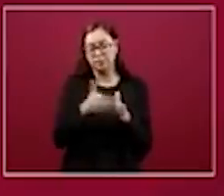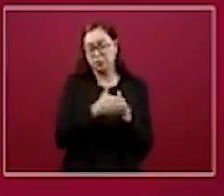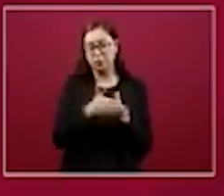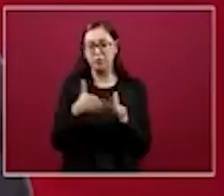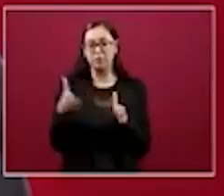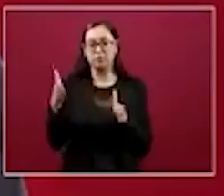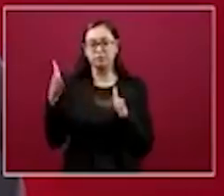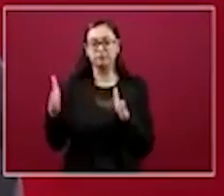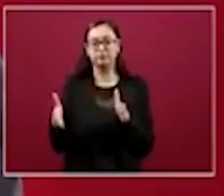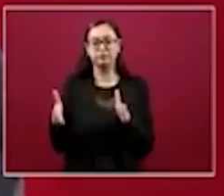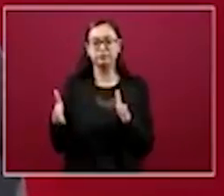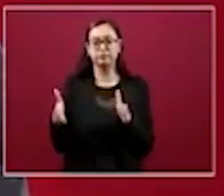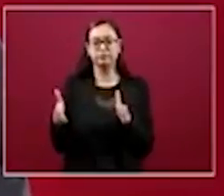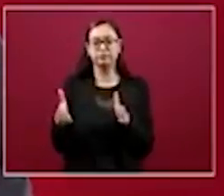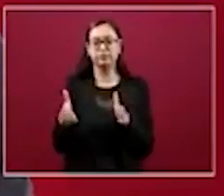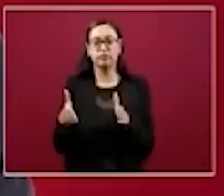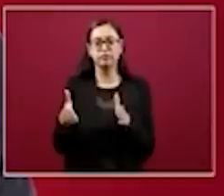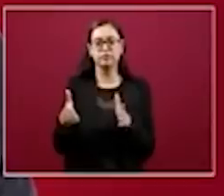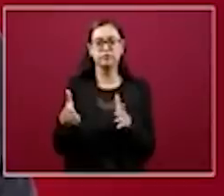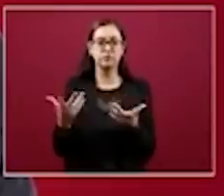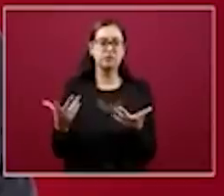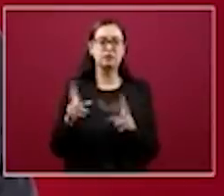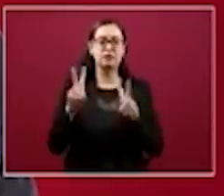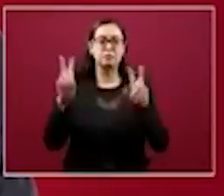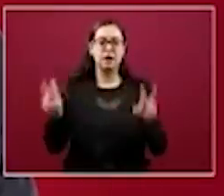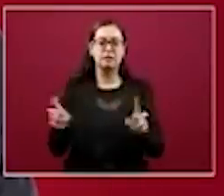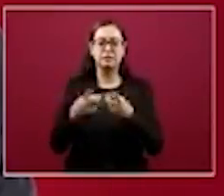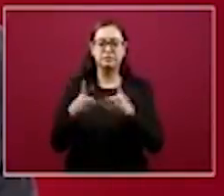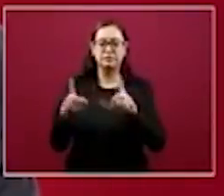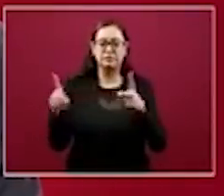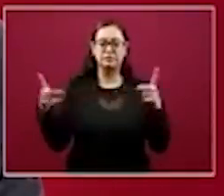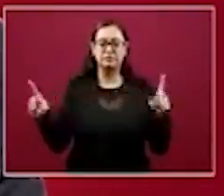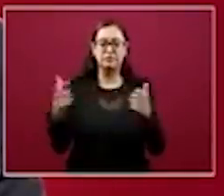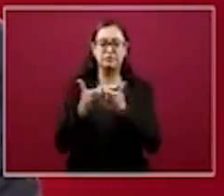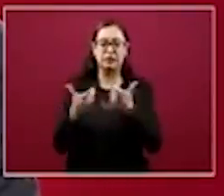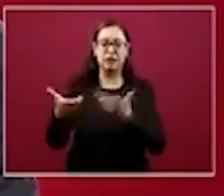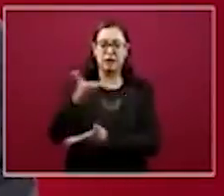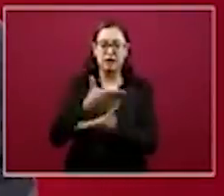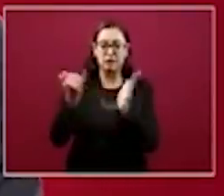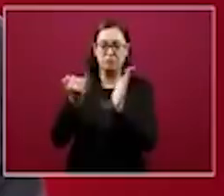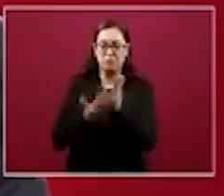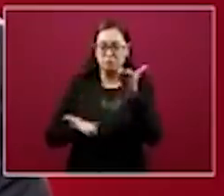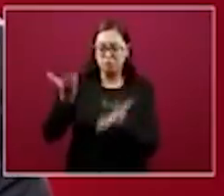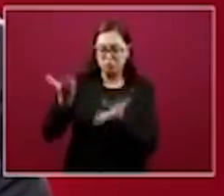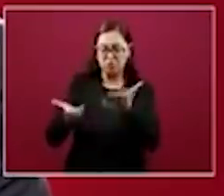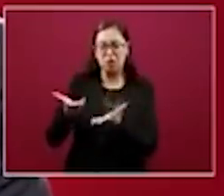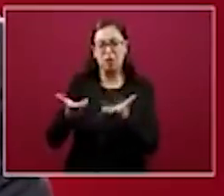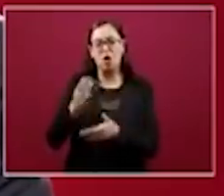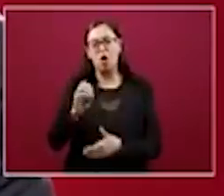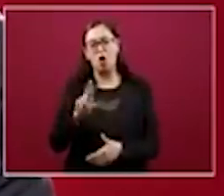periodo del desarrollo estabilizador con Ortiz Mena,